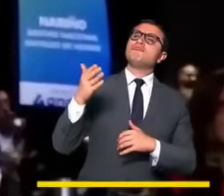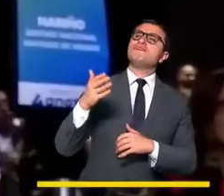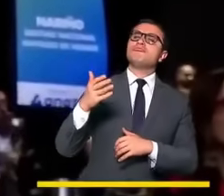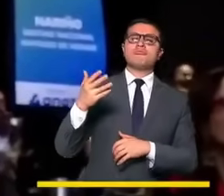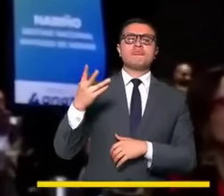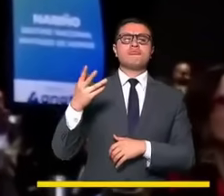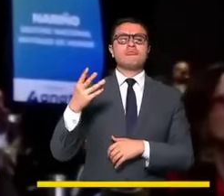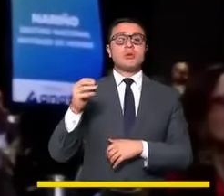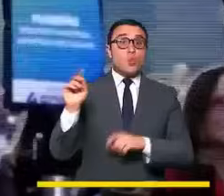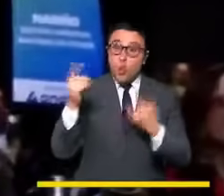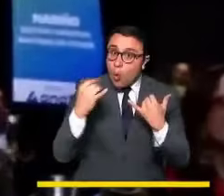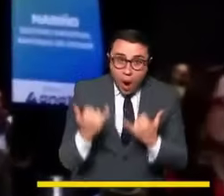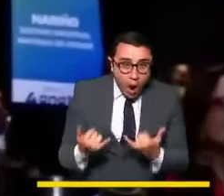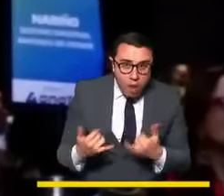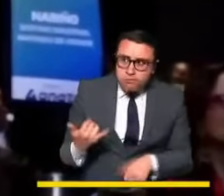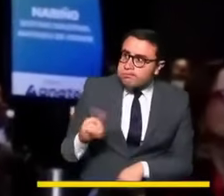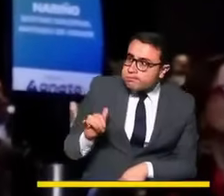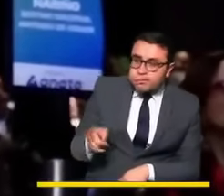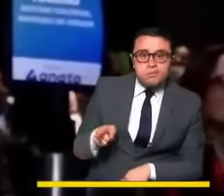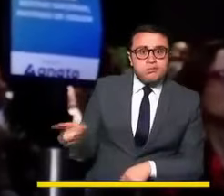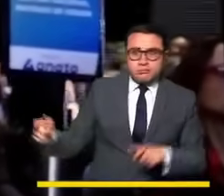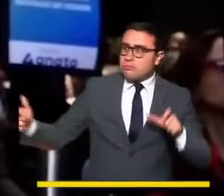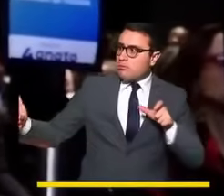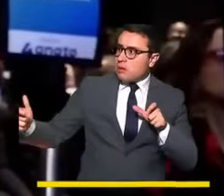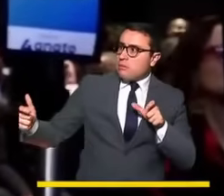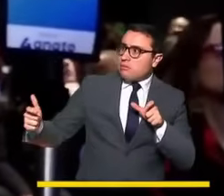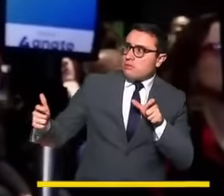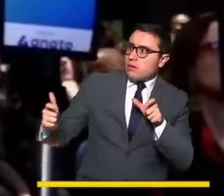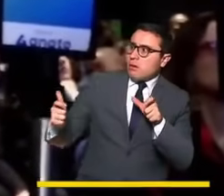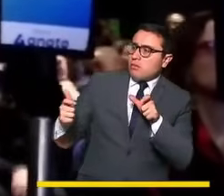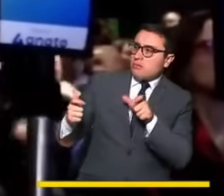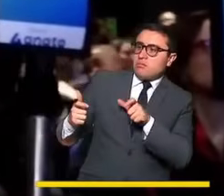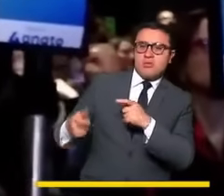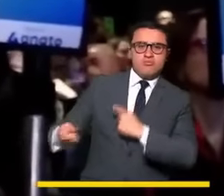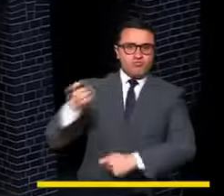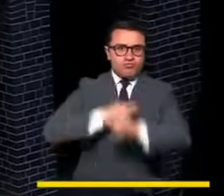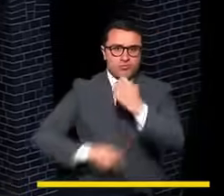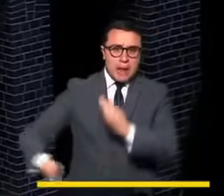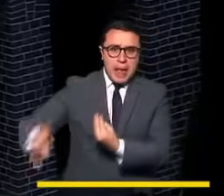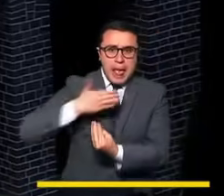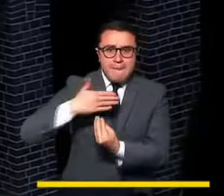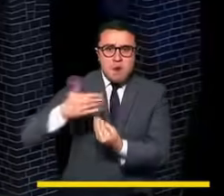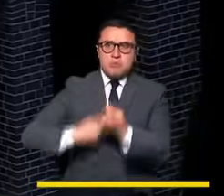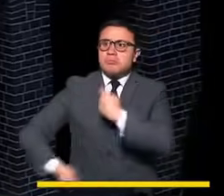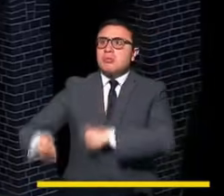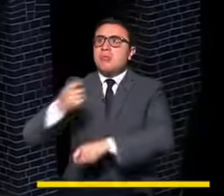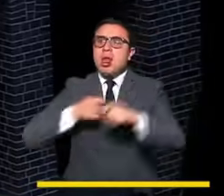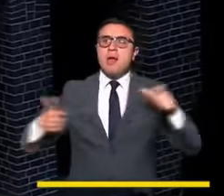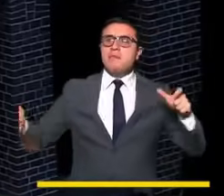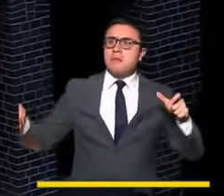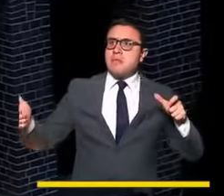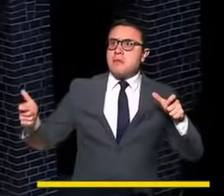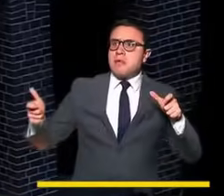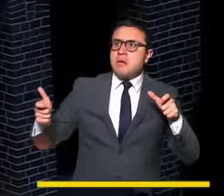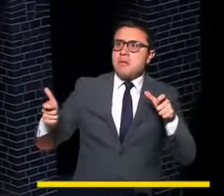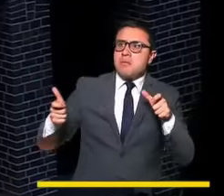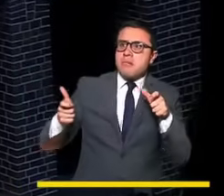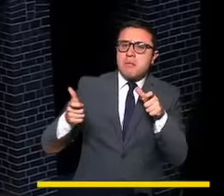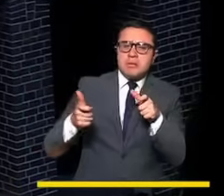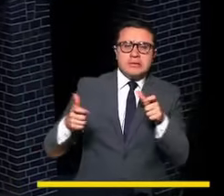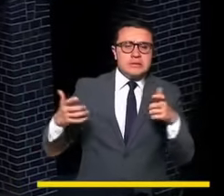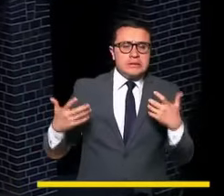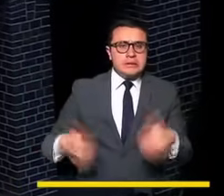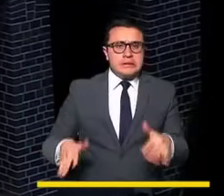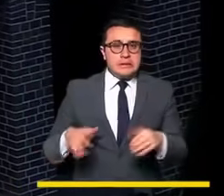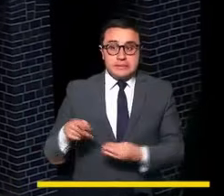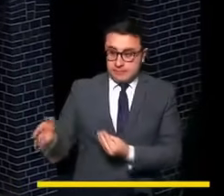estamos viviendo eso. La caída de la demanda carbón es sustancial, siendo